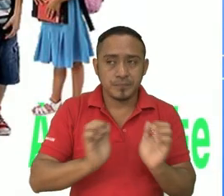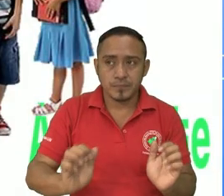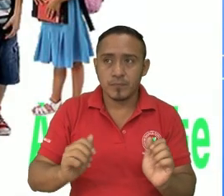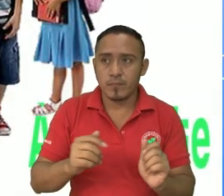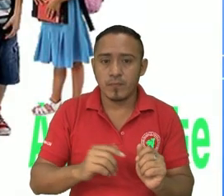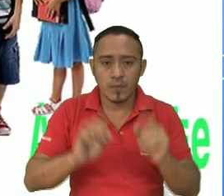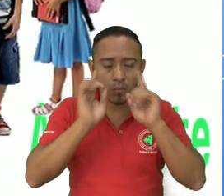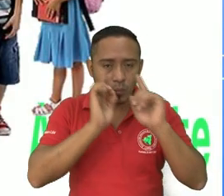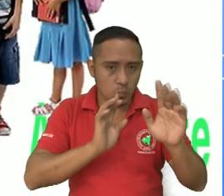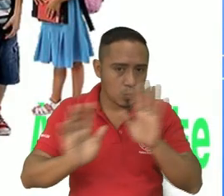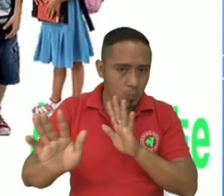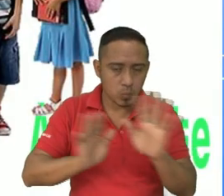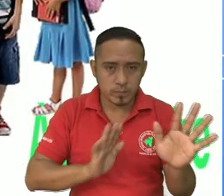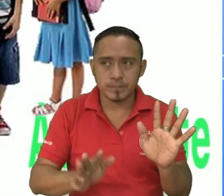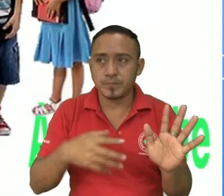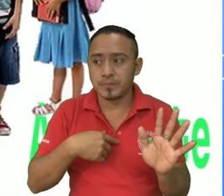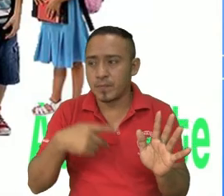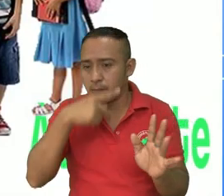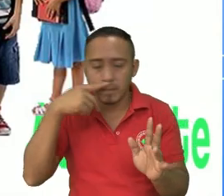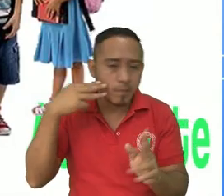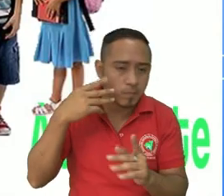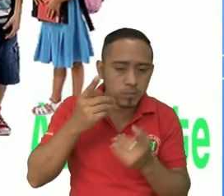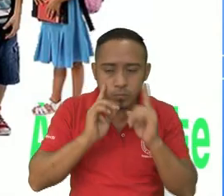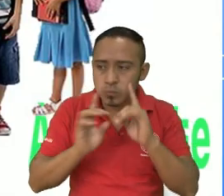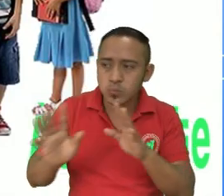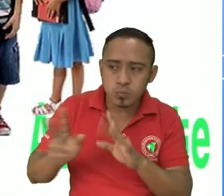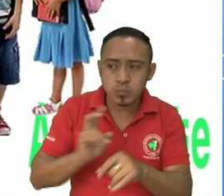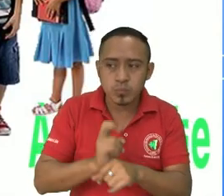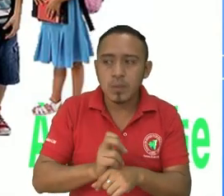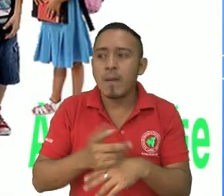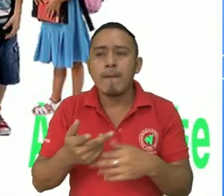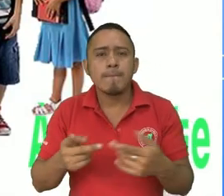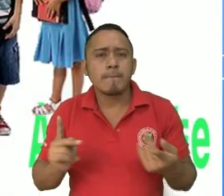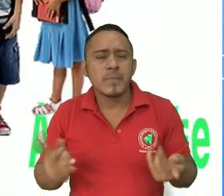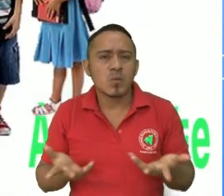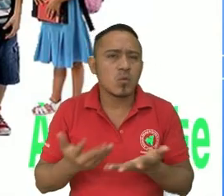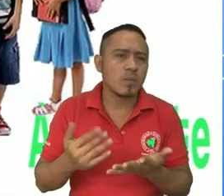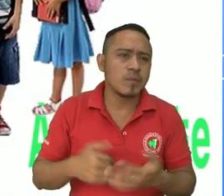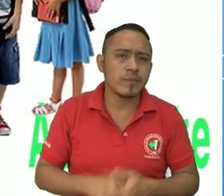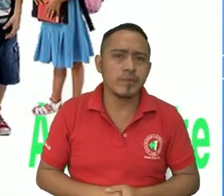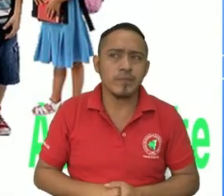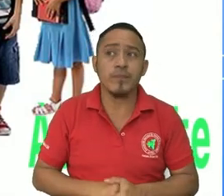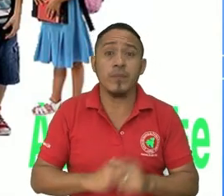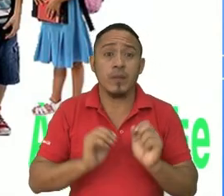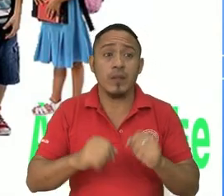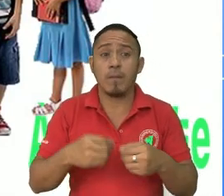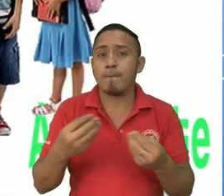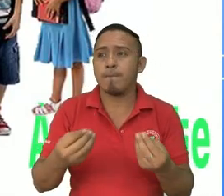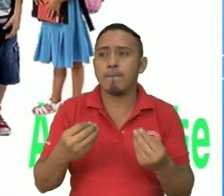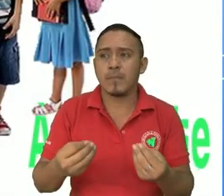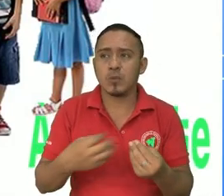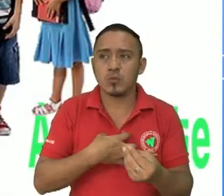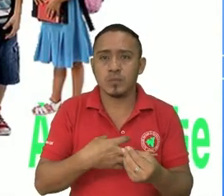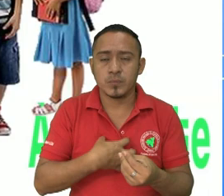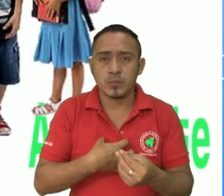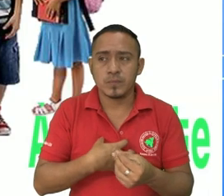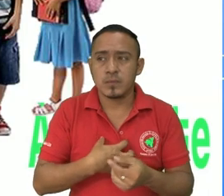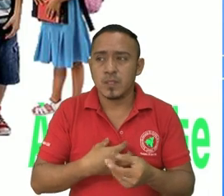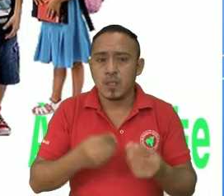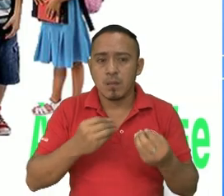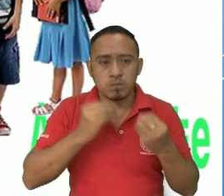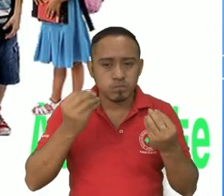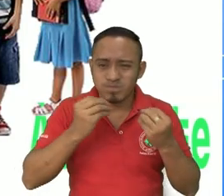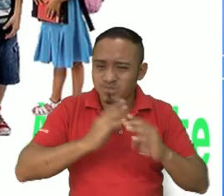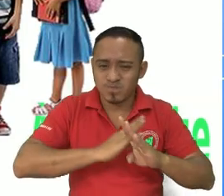necesita de los cuidados, ahí estamos encima, pues, los padres de familia. Sí. Pero, ¿qué contraproducente puede ser la